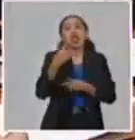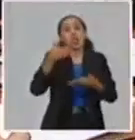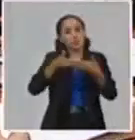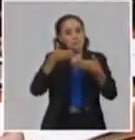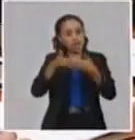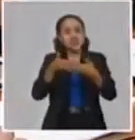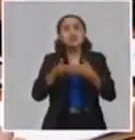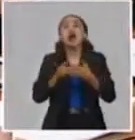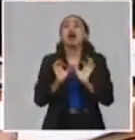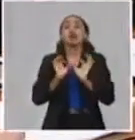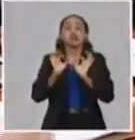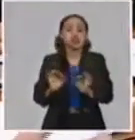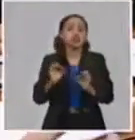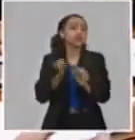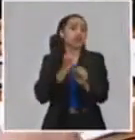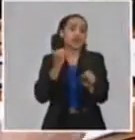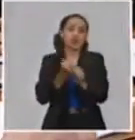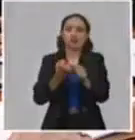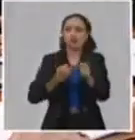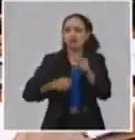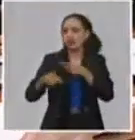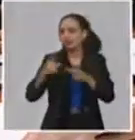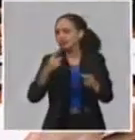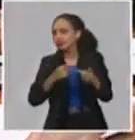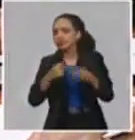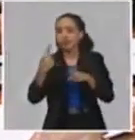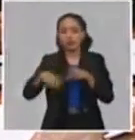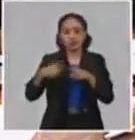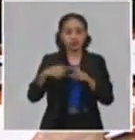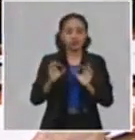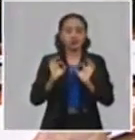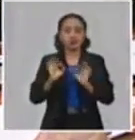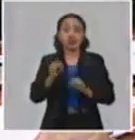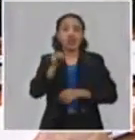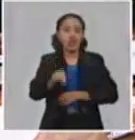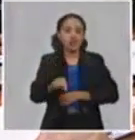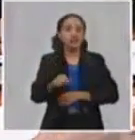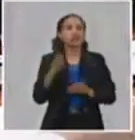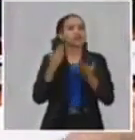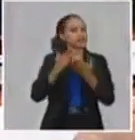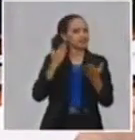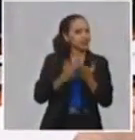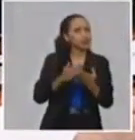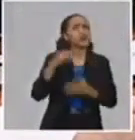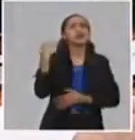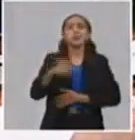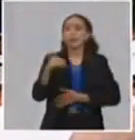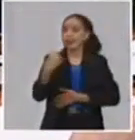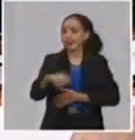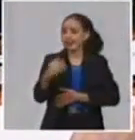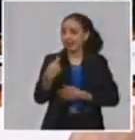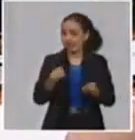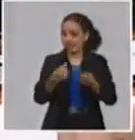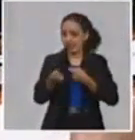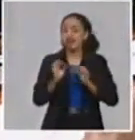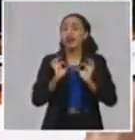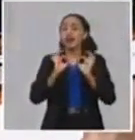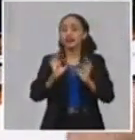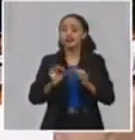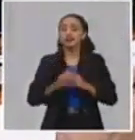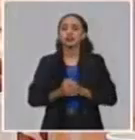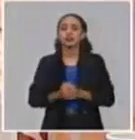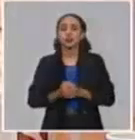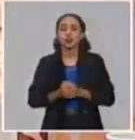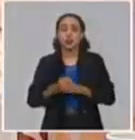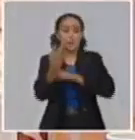arte también, el arte de negociar, se estudia, se practica, es una especialidad.